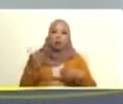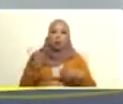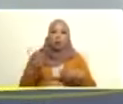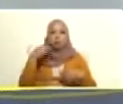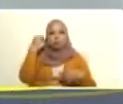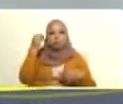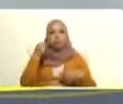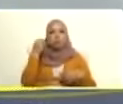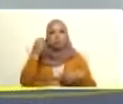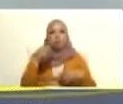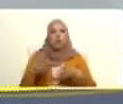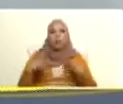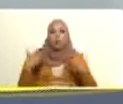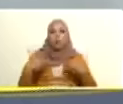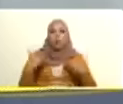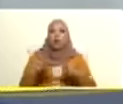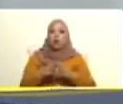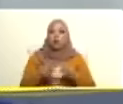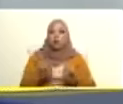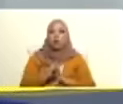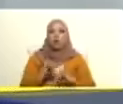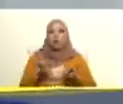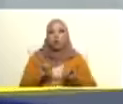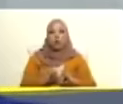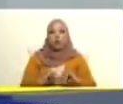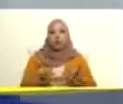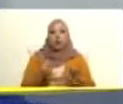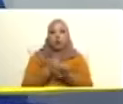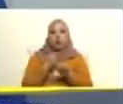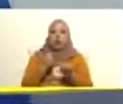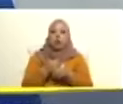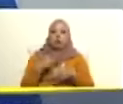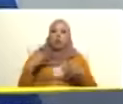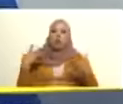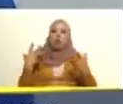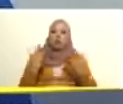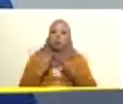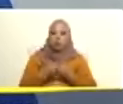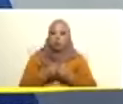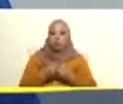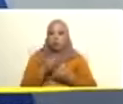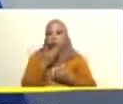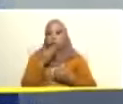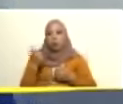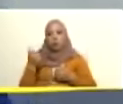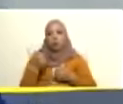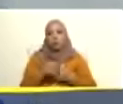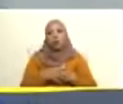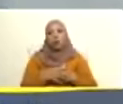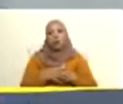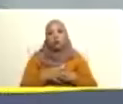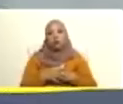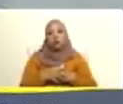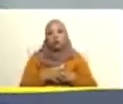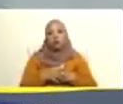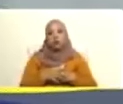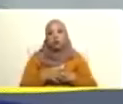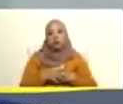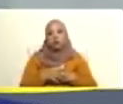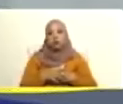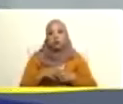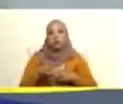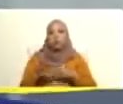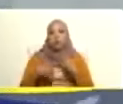que aquí todos estamos contentos y contentas y que vamos a trabajar juntos y juntos para ir mejorando. Aquí hay